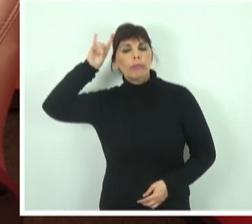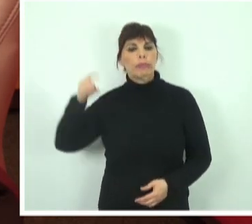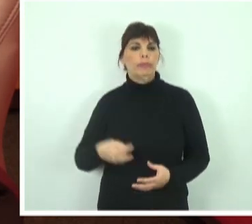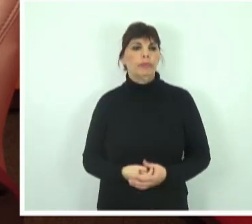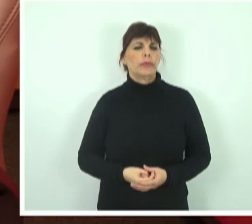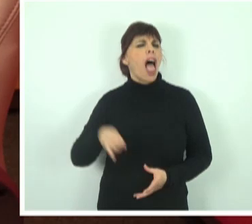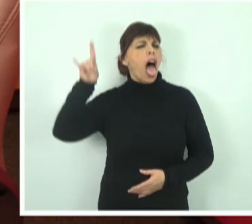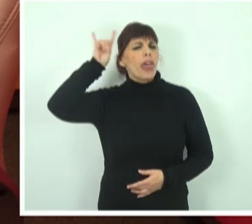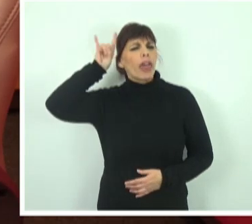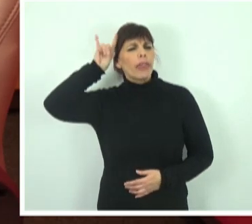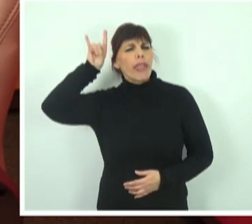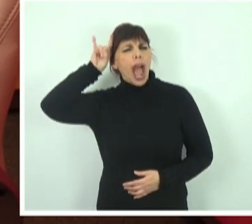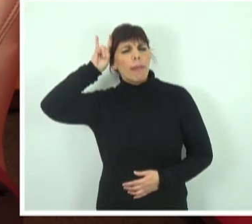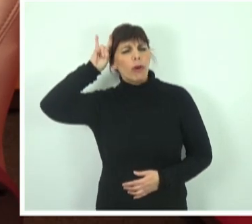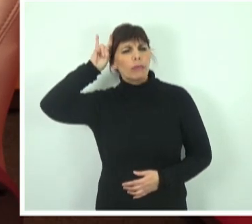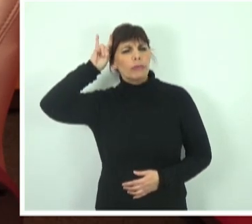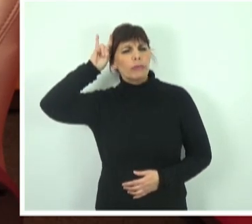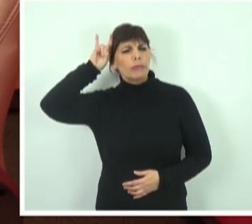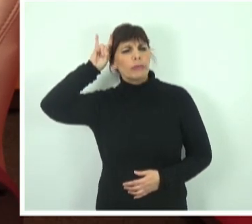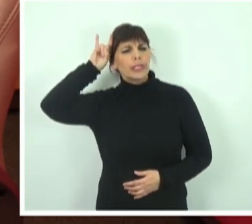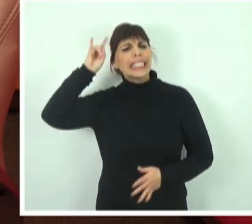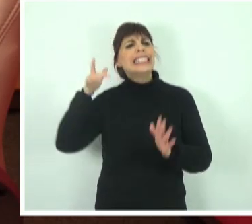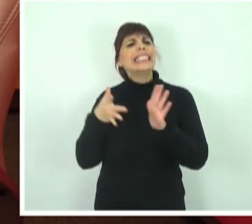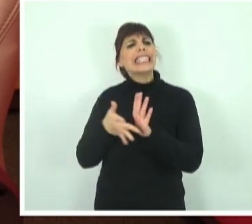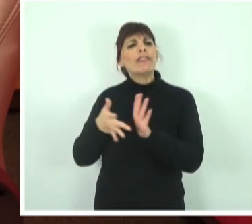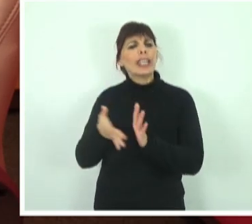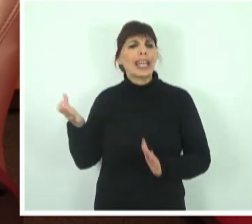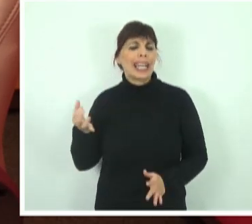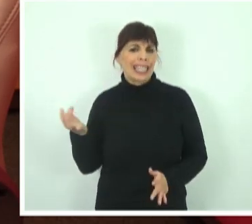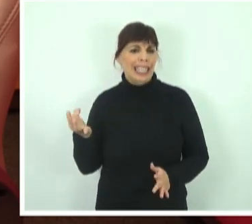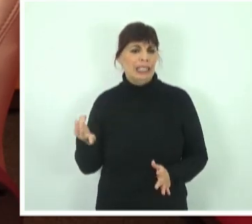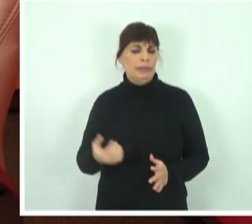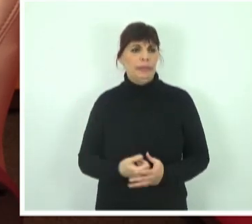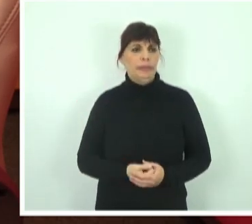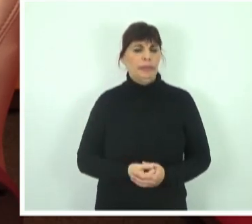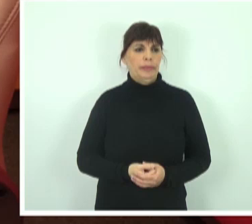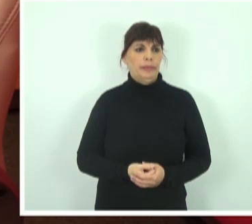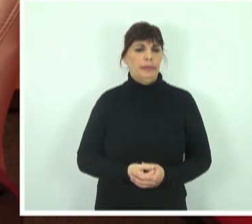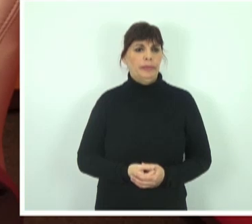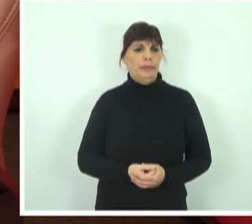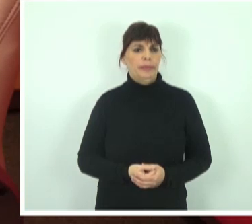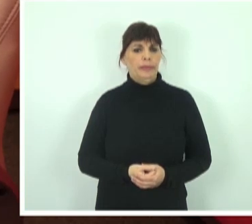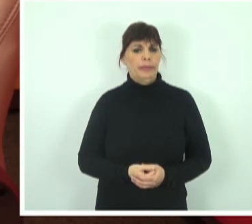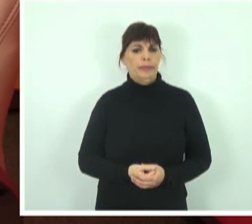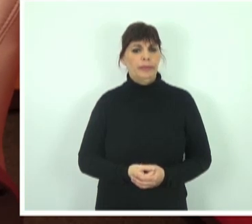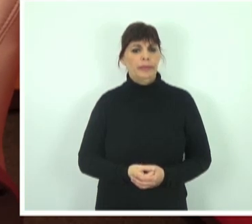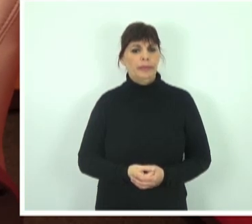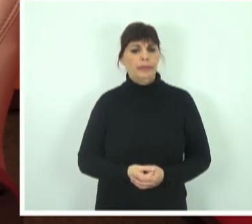entre, por, y bolos, balo, lanzar.